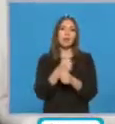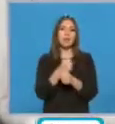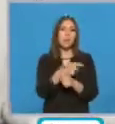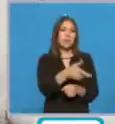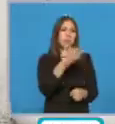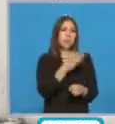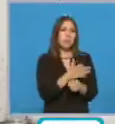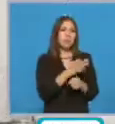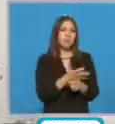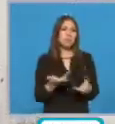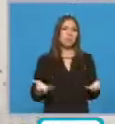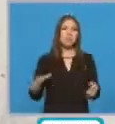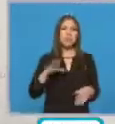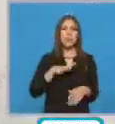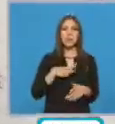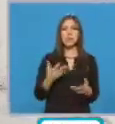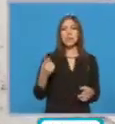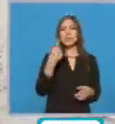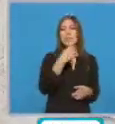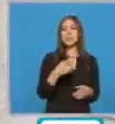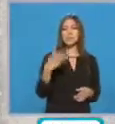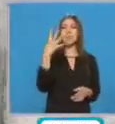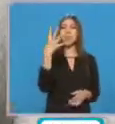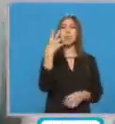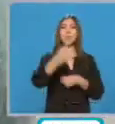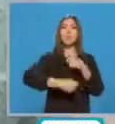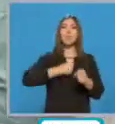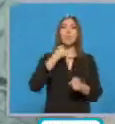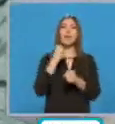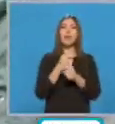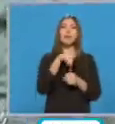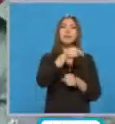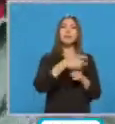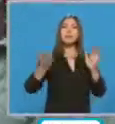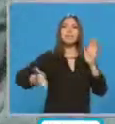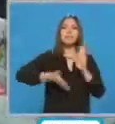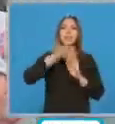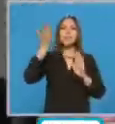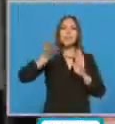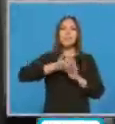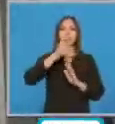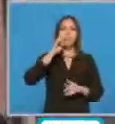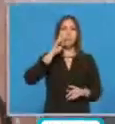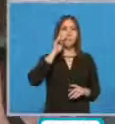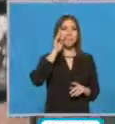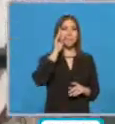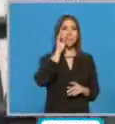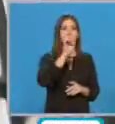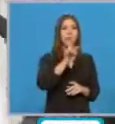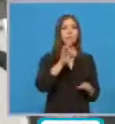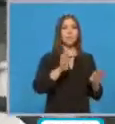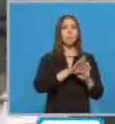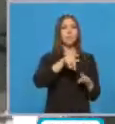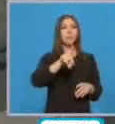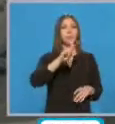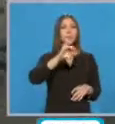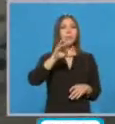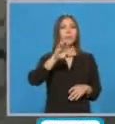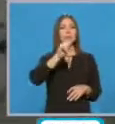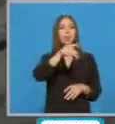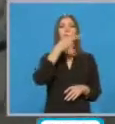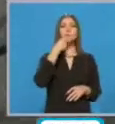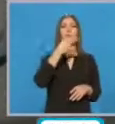¿qué será?, 104 años de existencia, y vea la influencia de Pujibet, que era